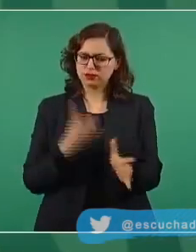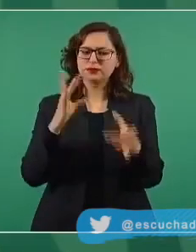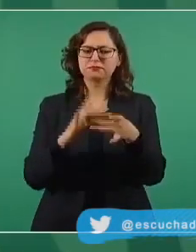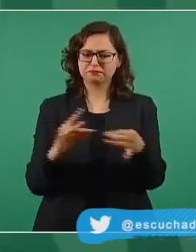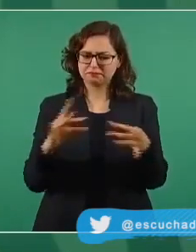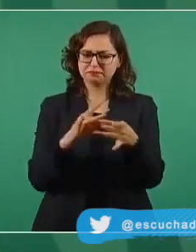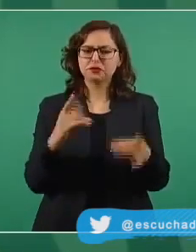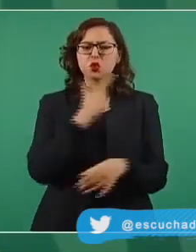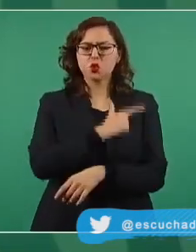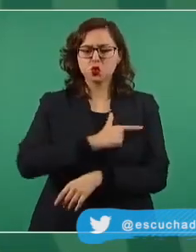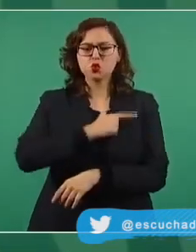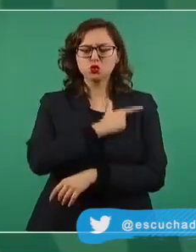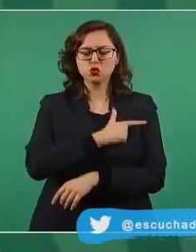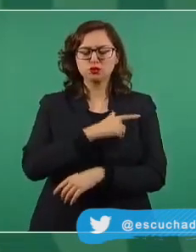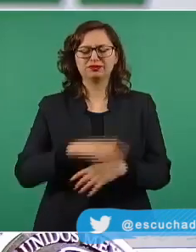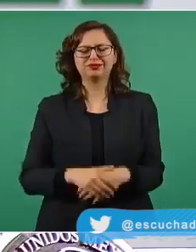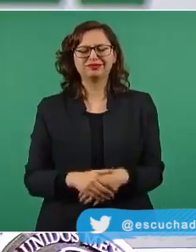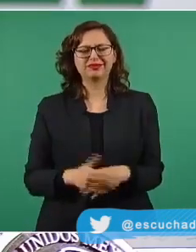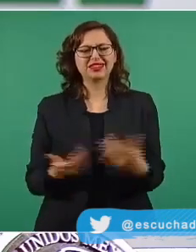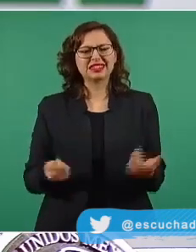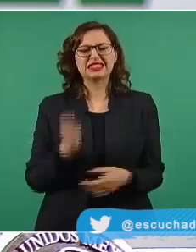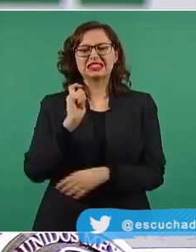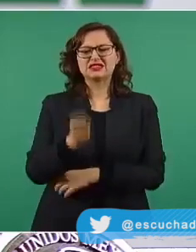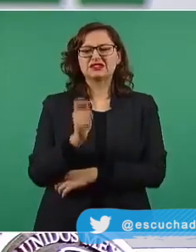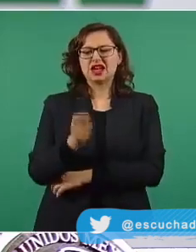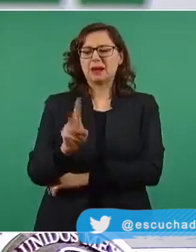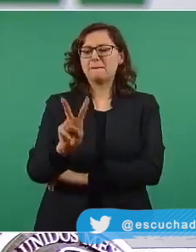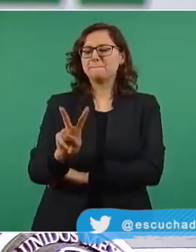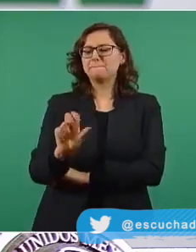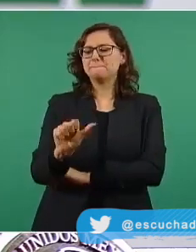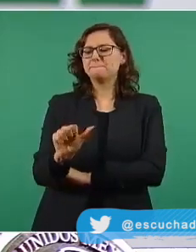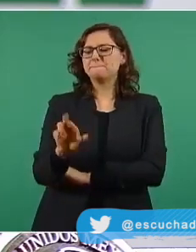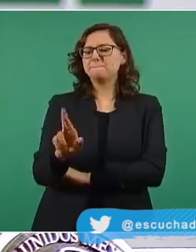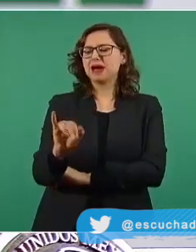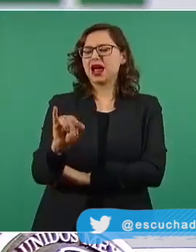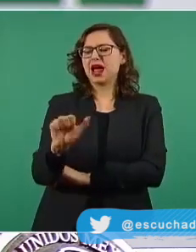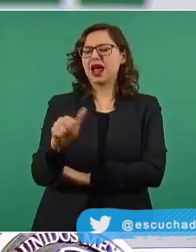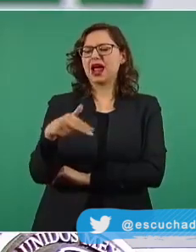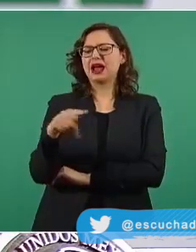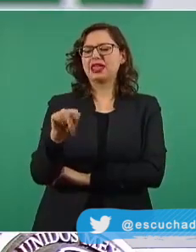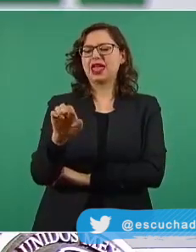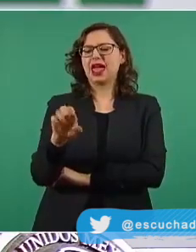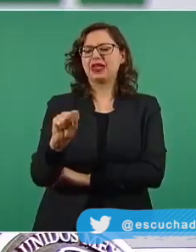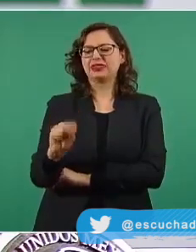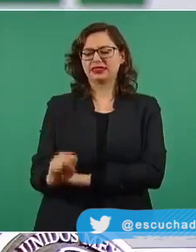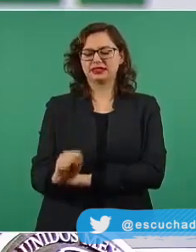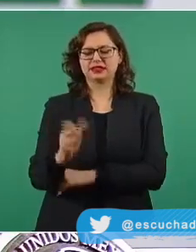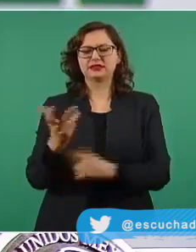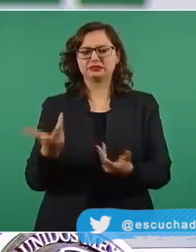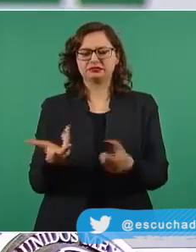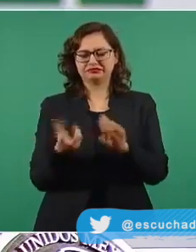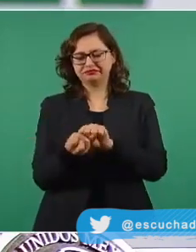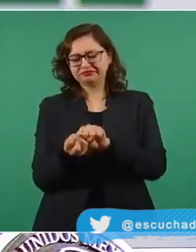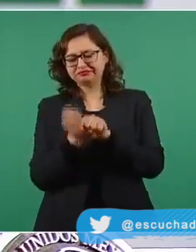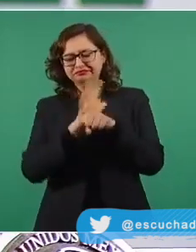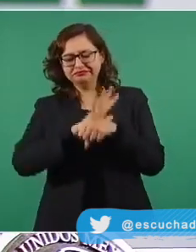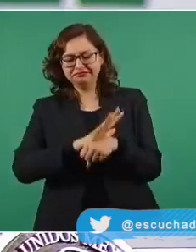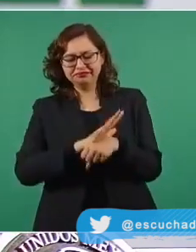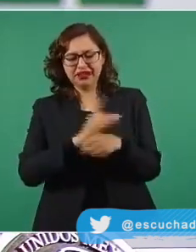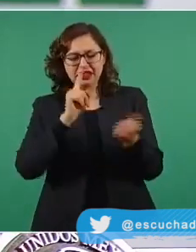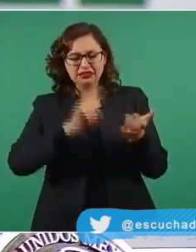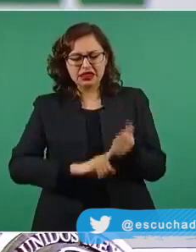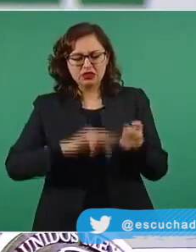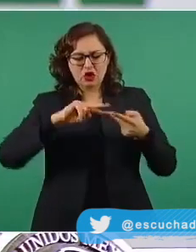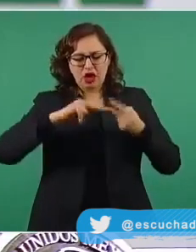Conforme al reporte de la Secretaría de Salud, al corte de la información del día de hoy, se registran 75.063 casos